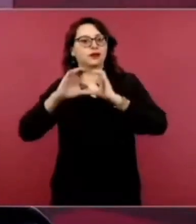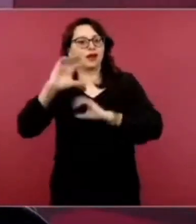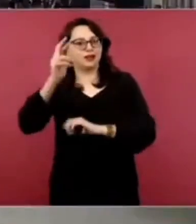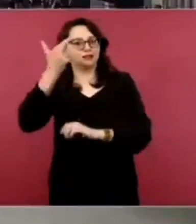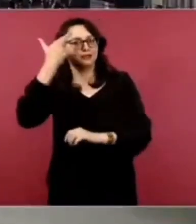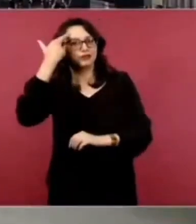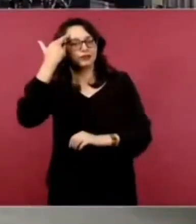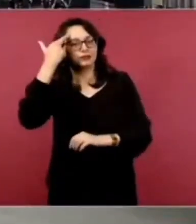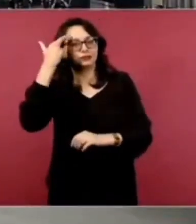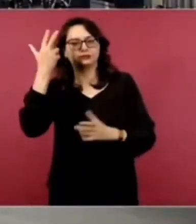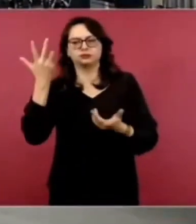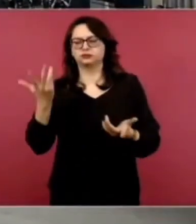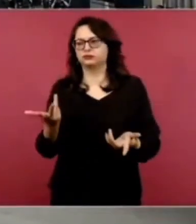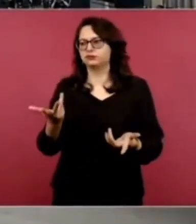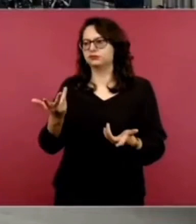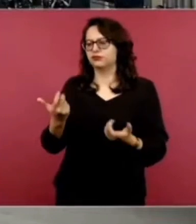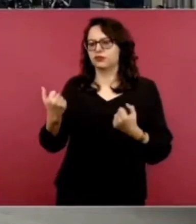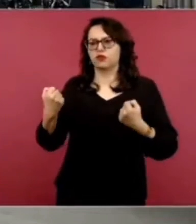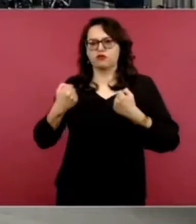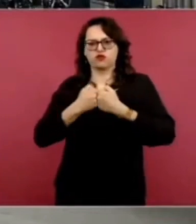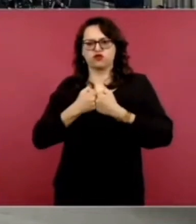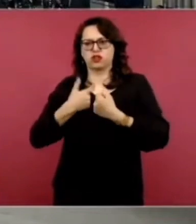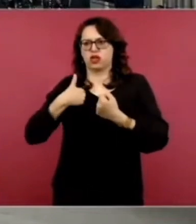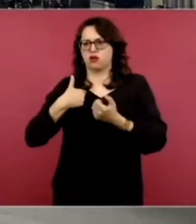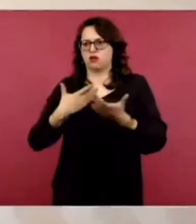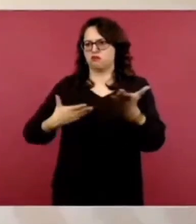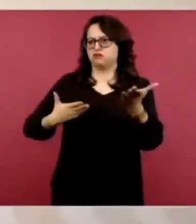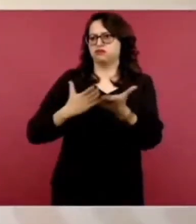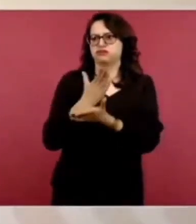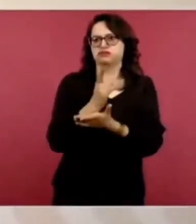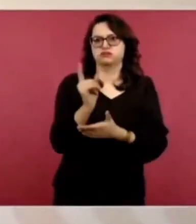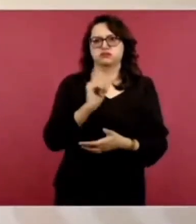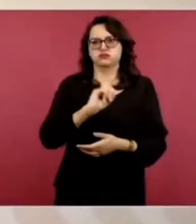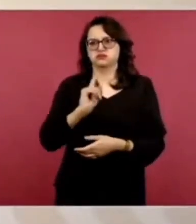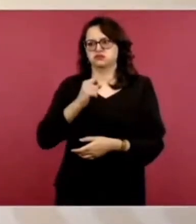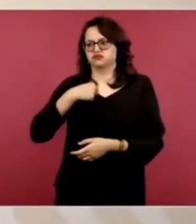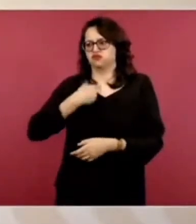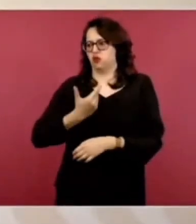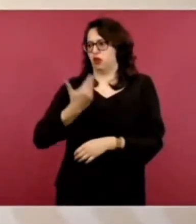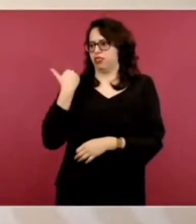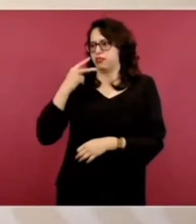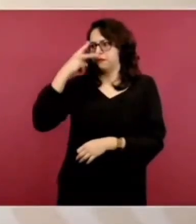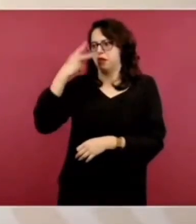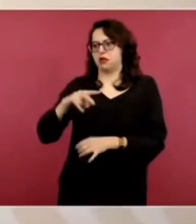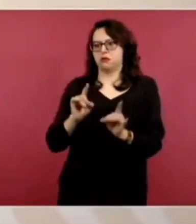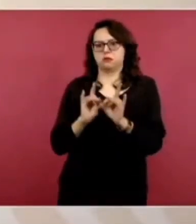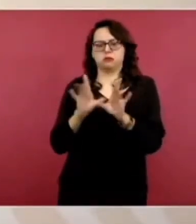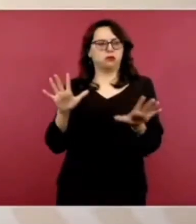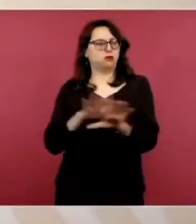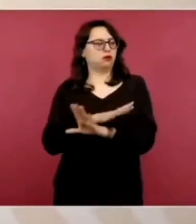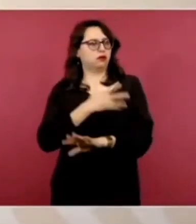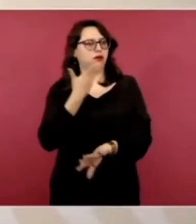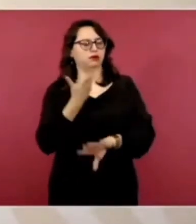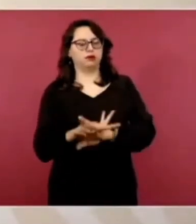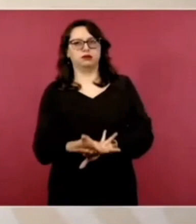Por eso hay tantos González y Garza, porque Texas era de México, ¿no?